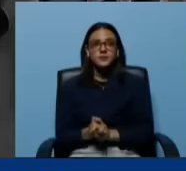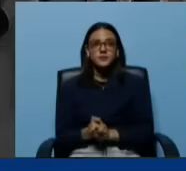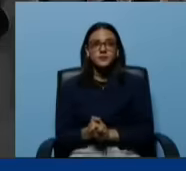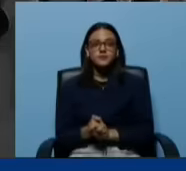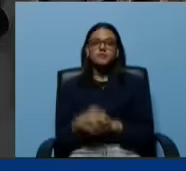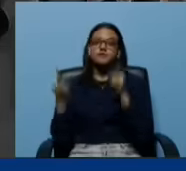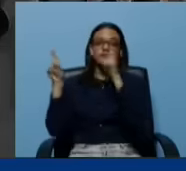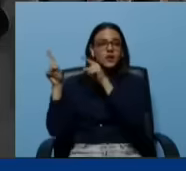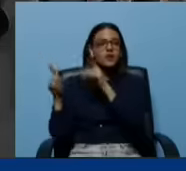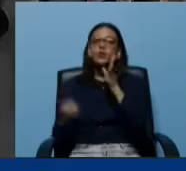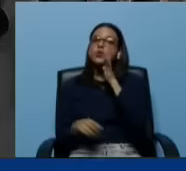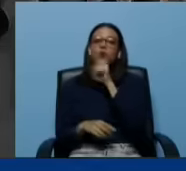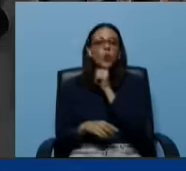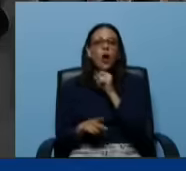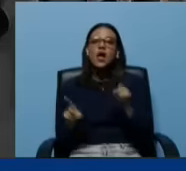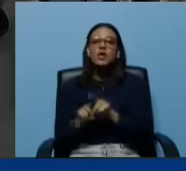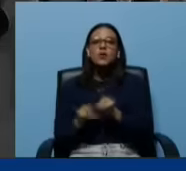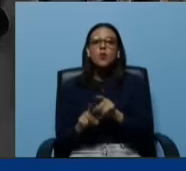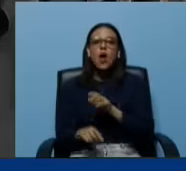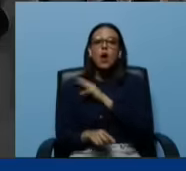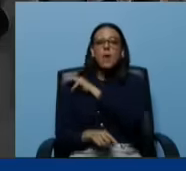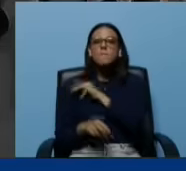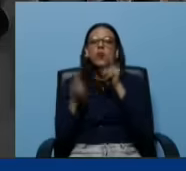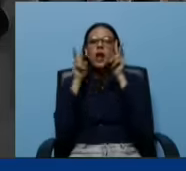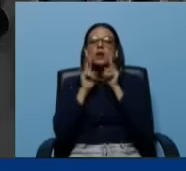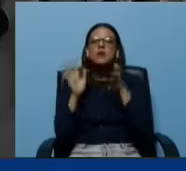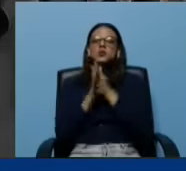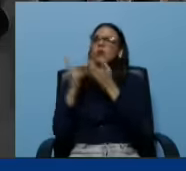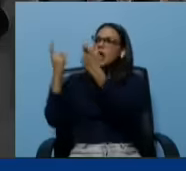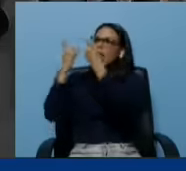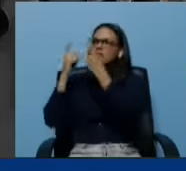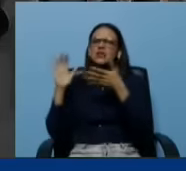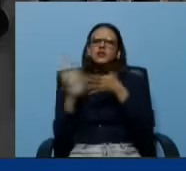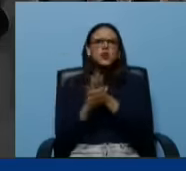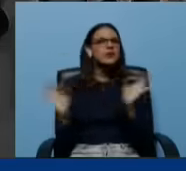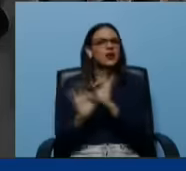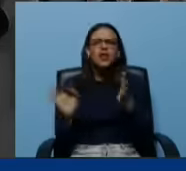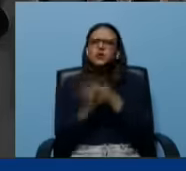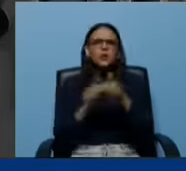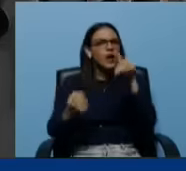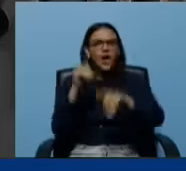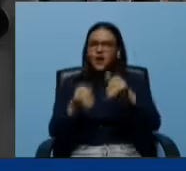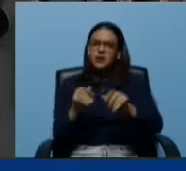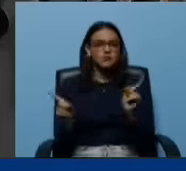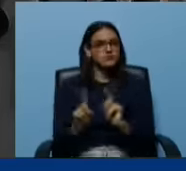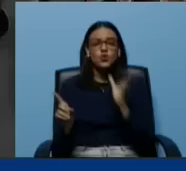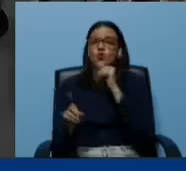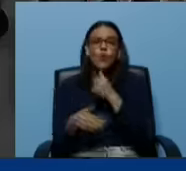Ellos no tienen ninguna base moral para enseñarnos nada acerca de elecciones,